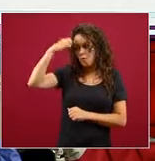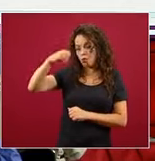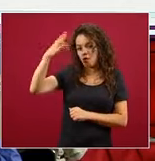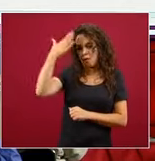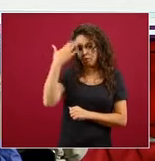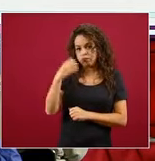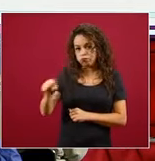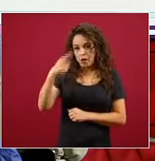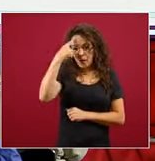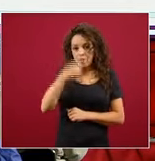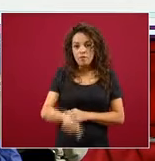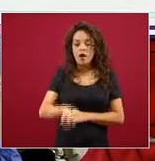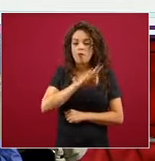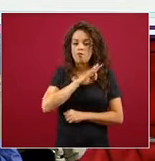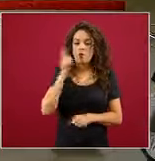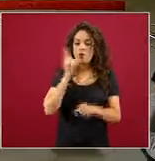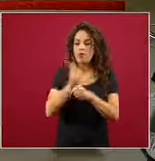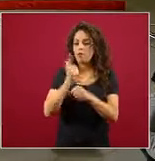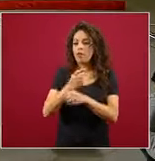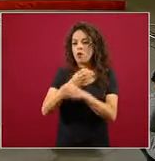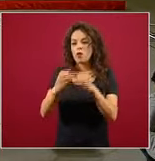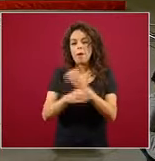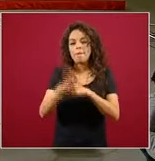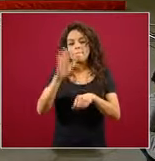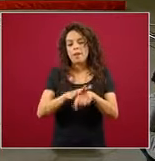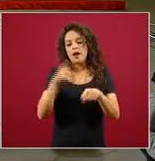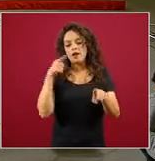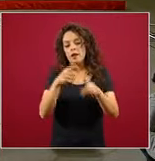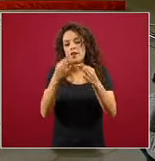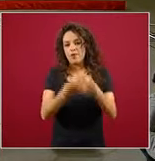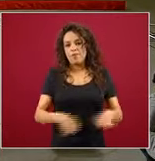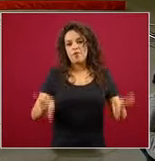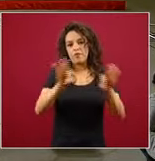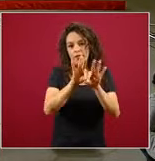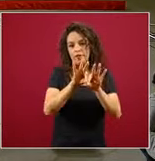así como, no sé si en la diapositiva previa,